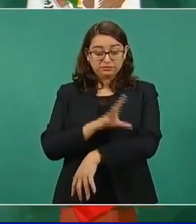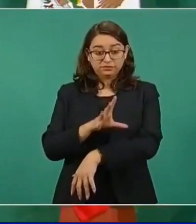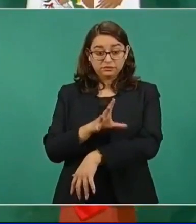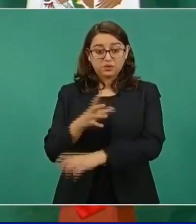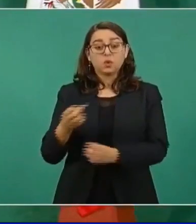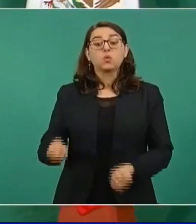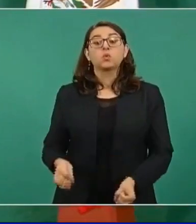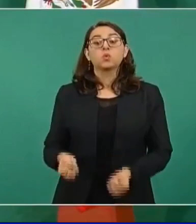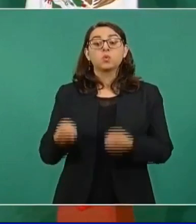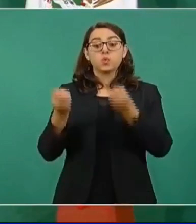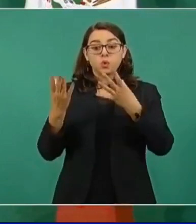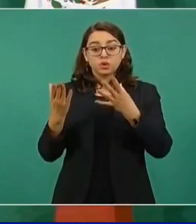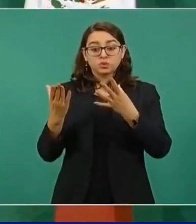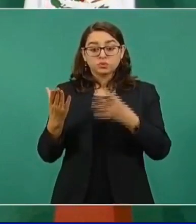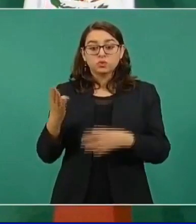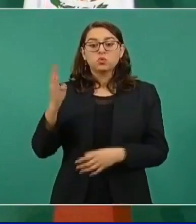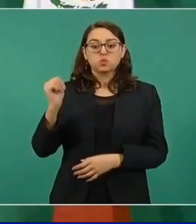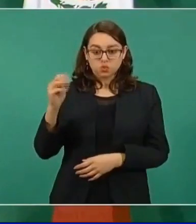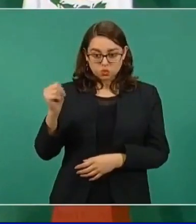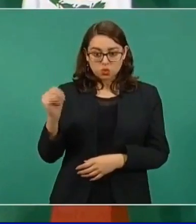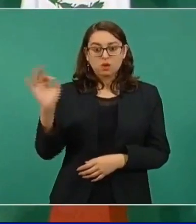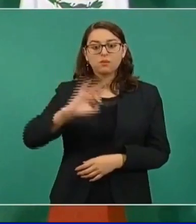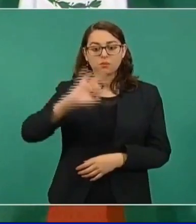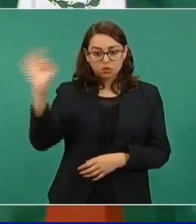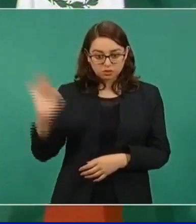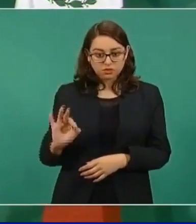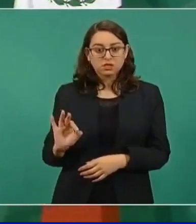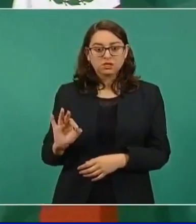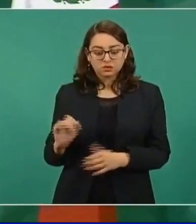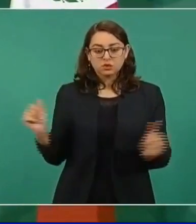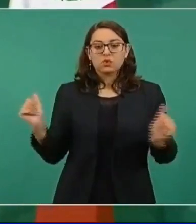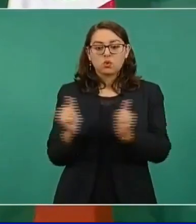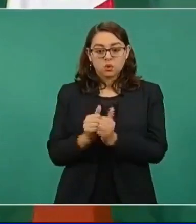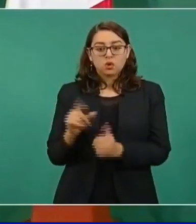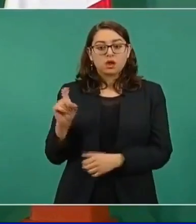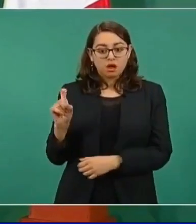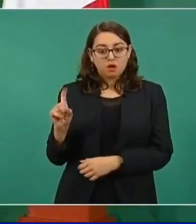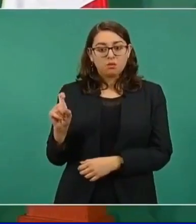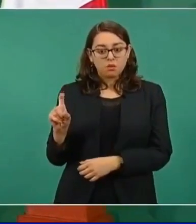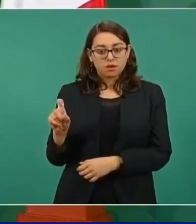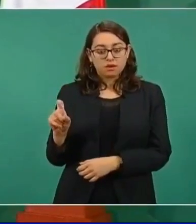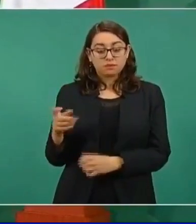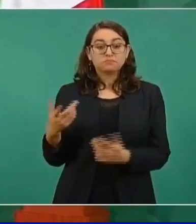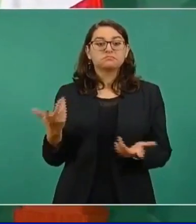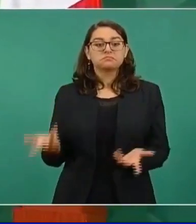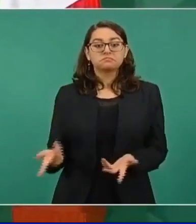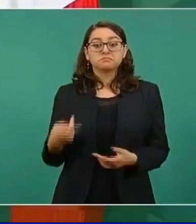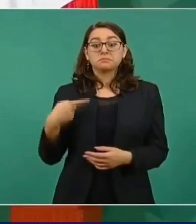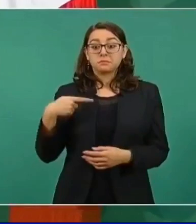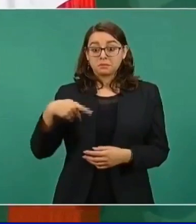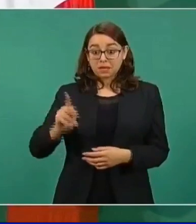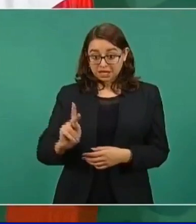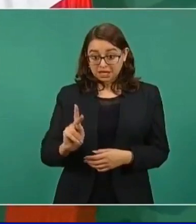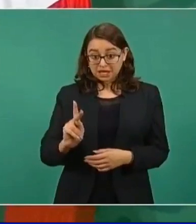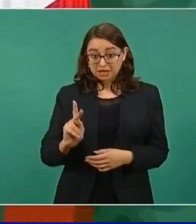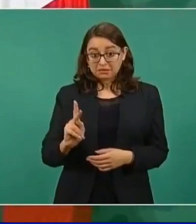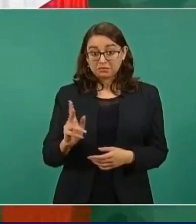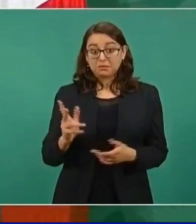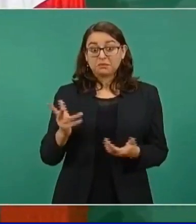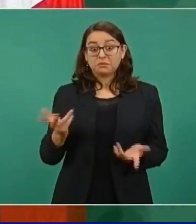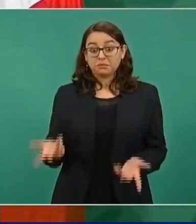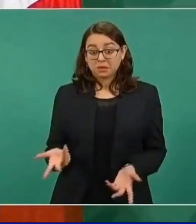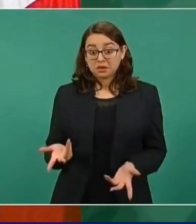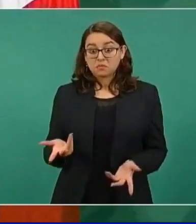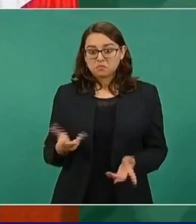producción de energía con hidroeléctricas, pero si se resuelve lo del